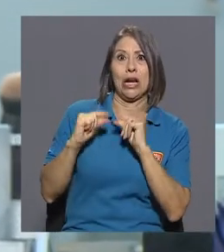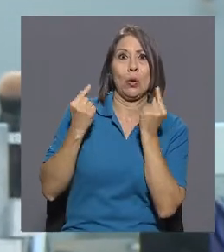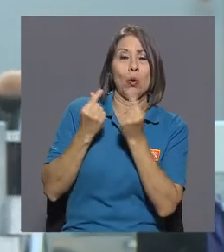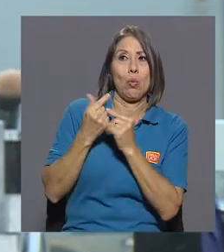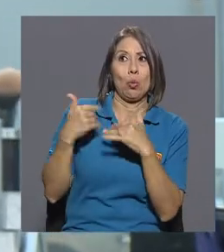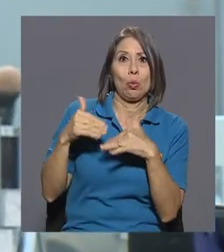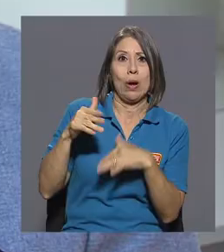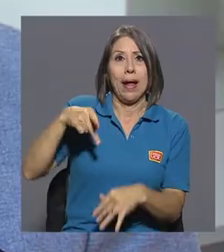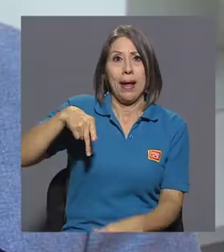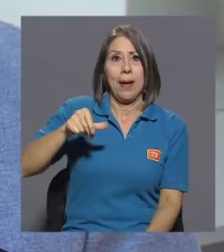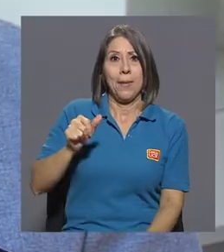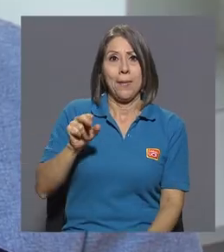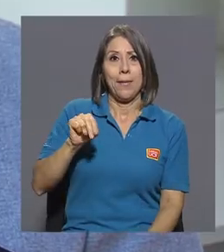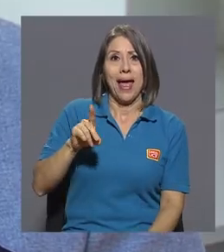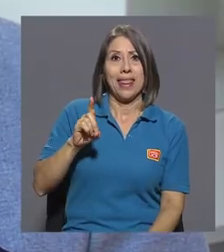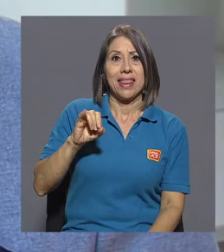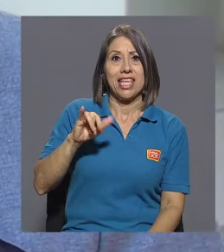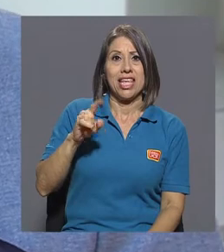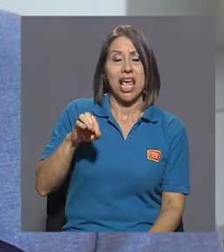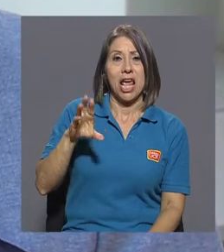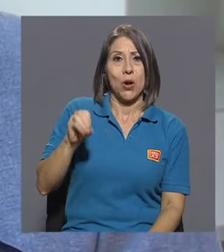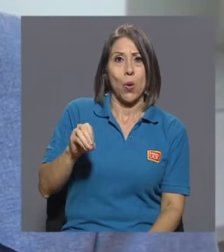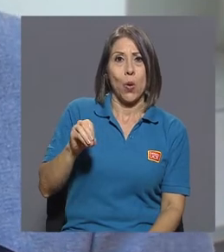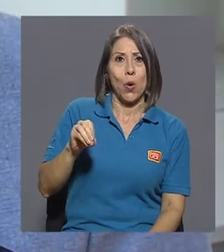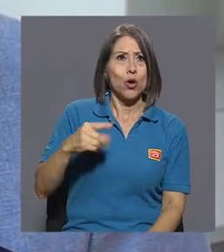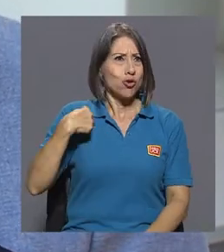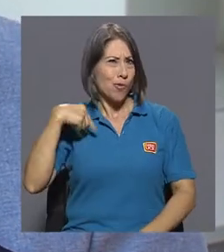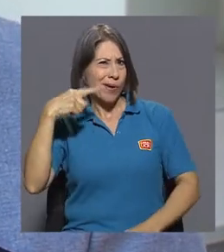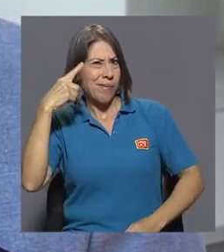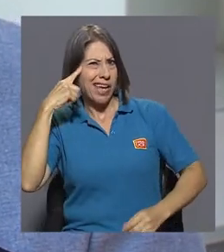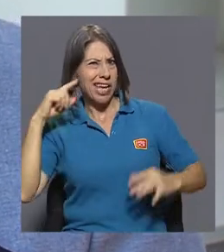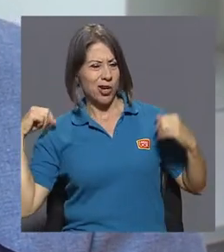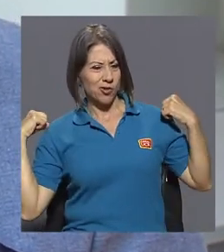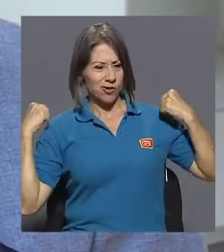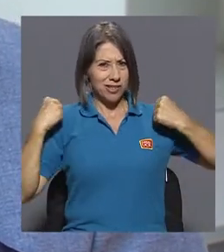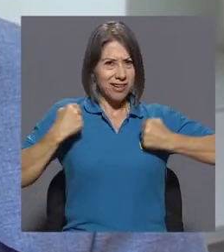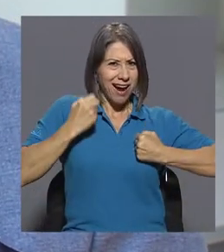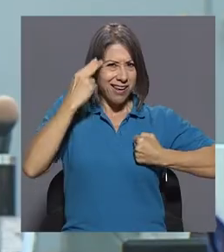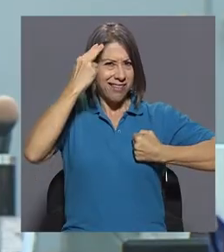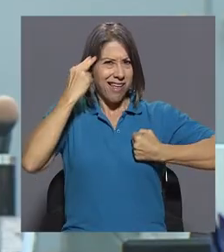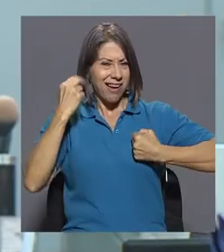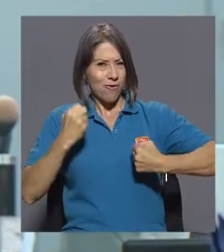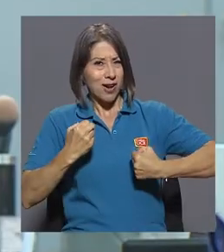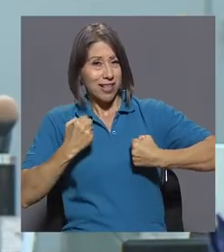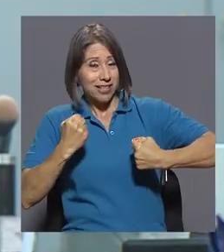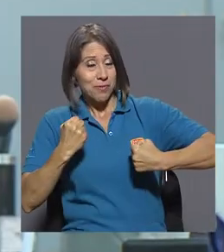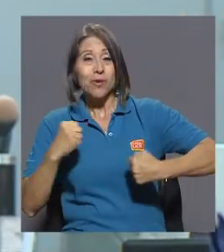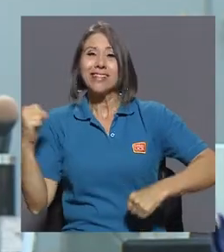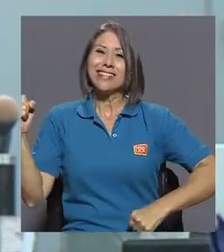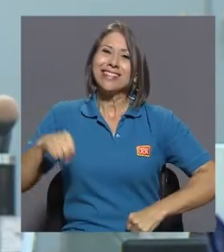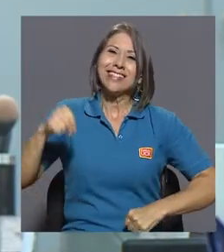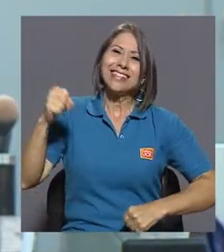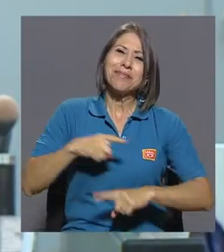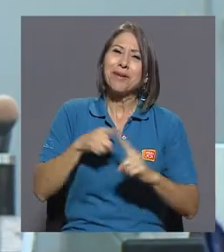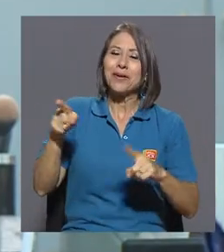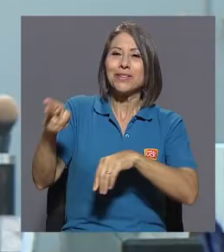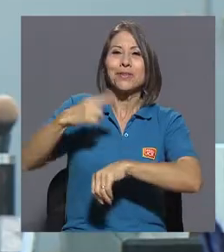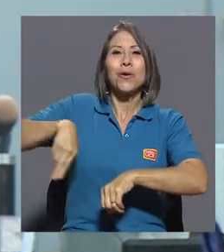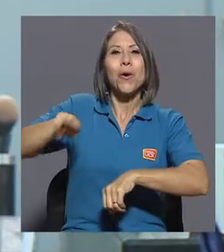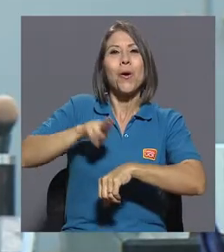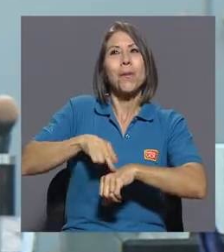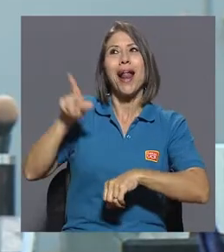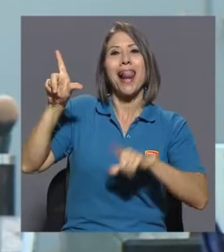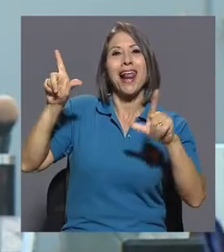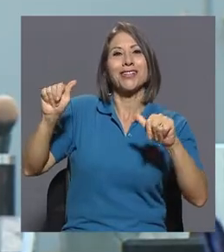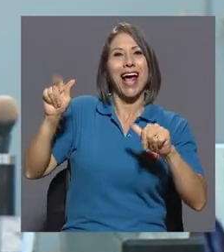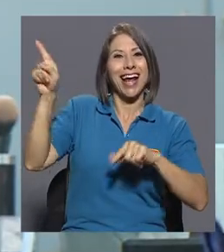Sí, eso fue un caso donde... Me lo imagino de jacket negra y fuertísimo, sí, el tipo. Sí, sí. Pero eso es normal en Los Ángeles. Entonces ya yo lo veía como moda,